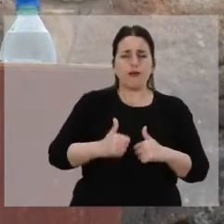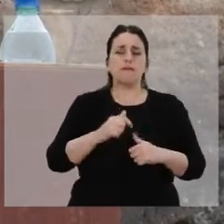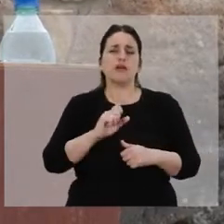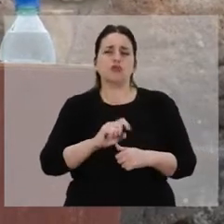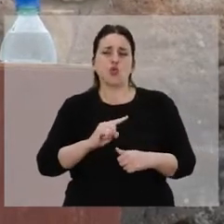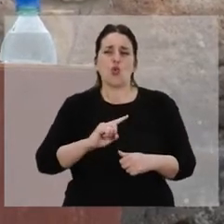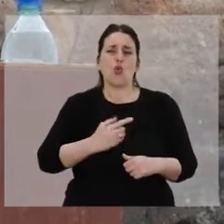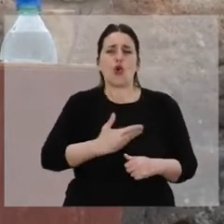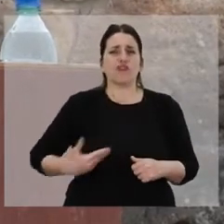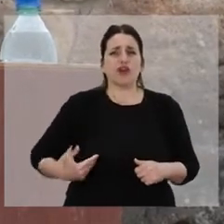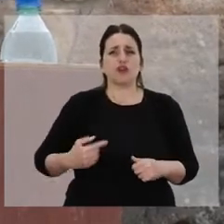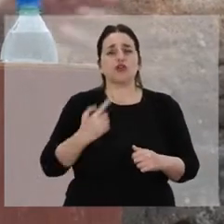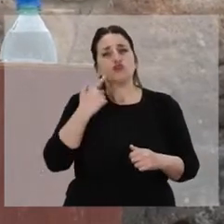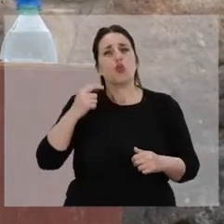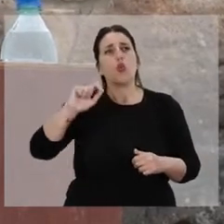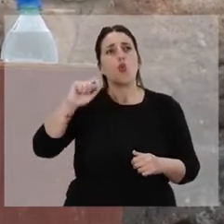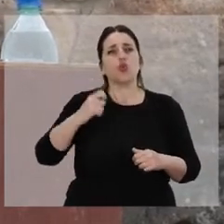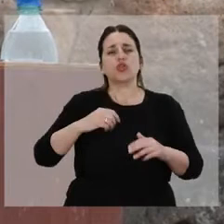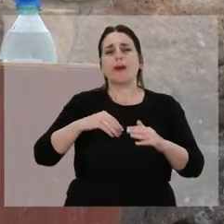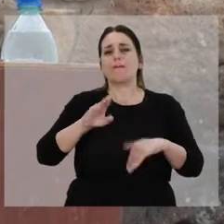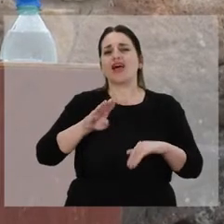la electrificación rural está arriba del 90%.